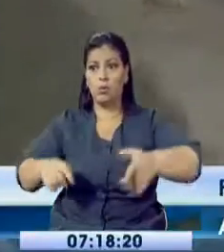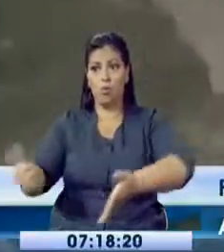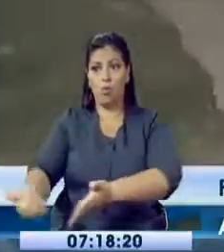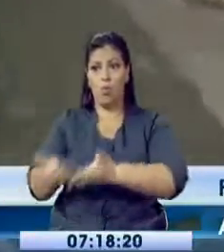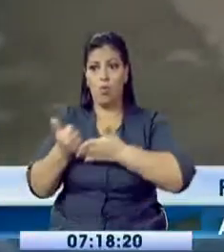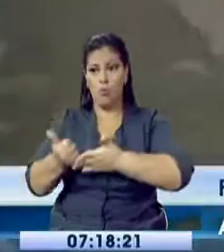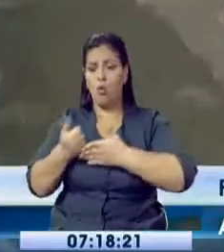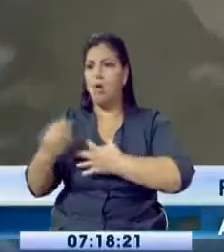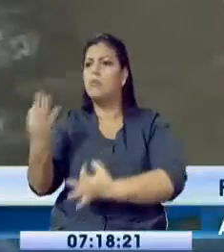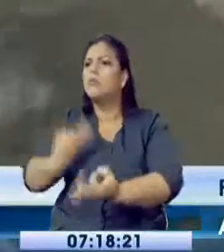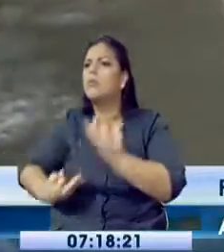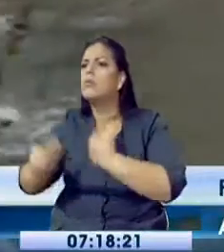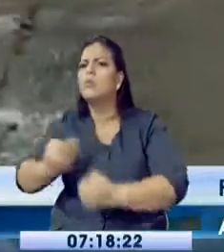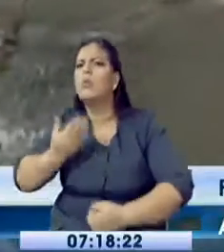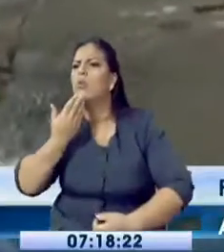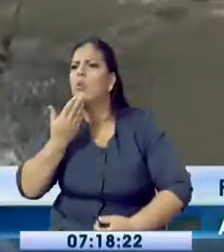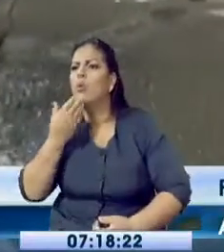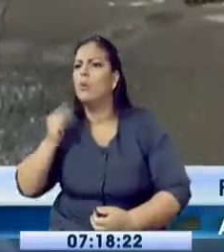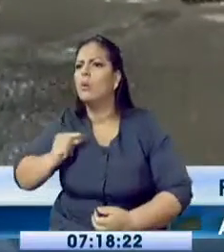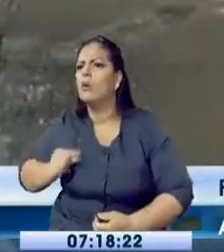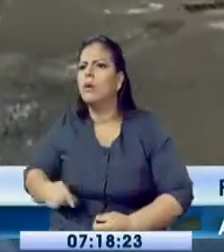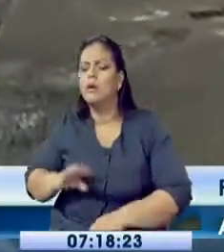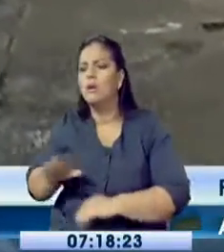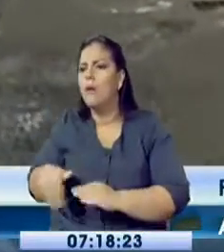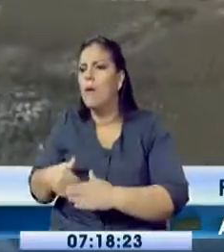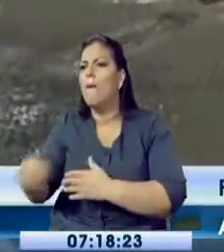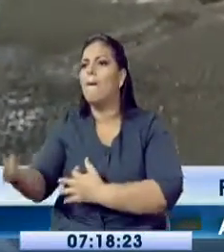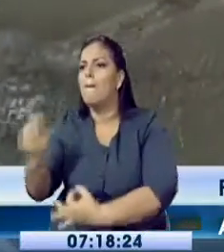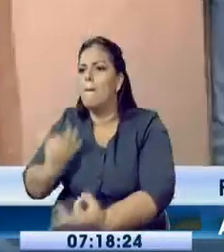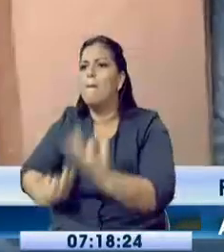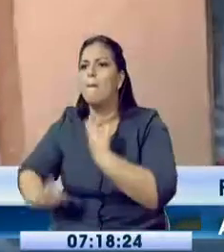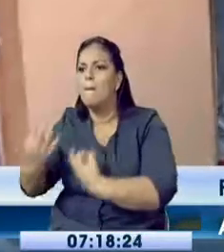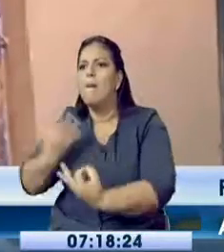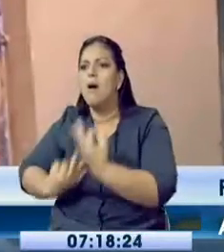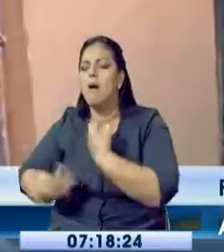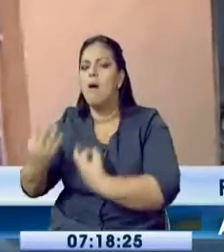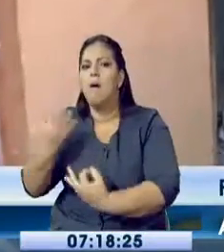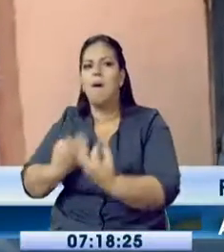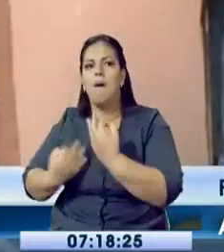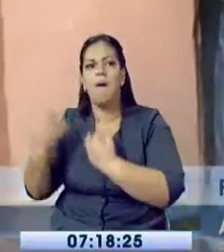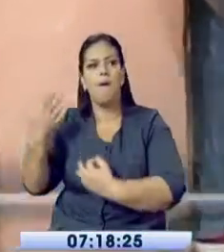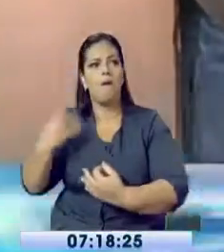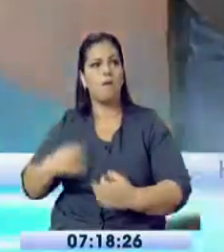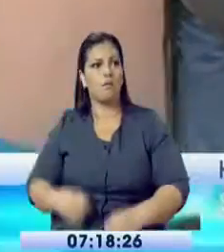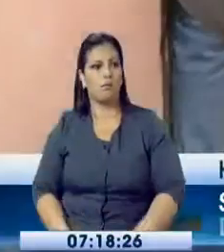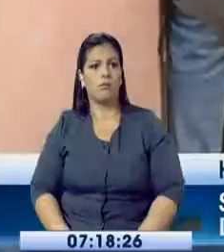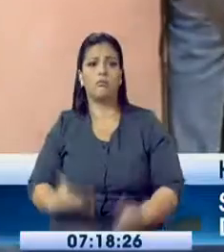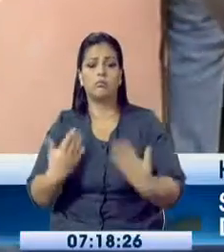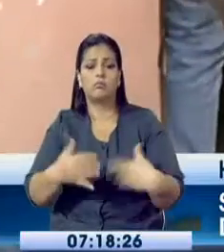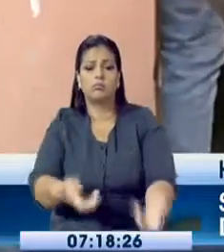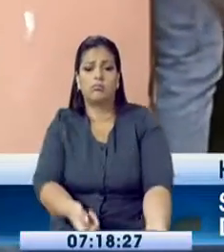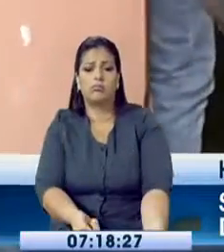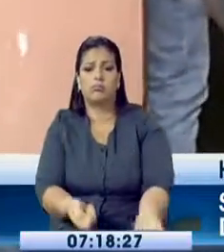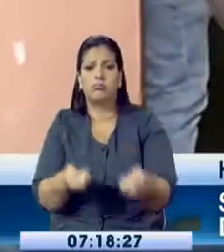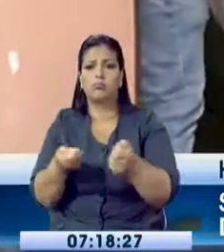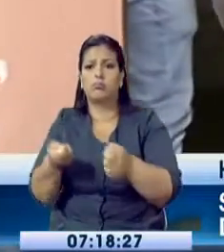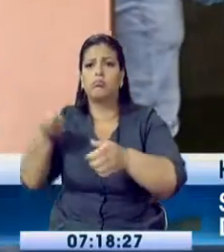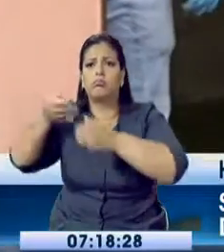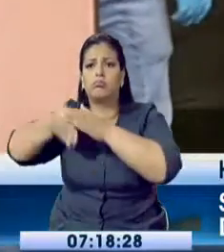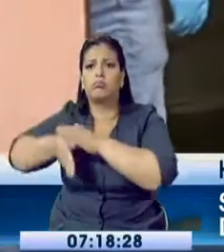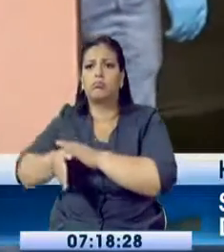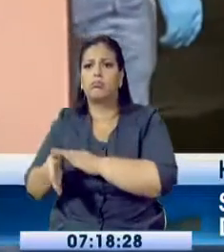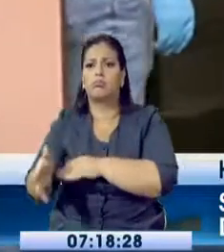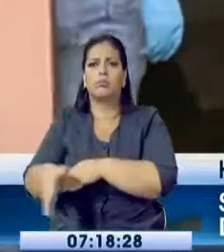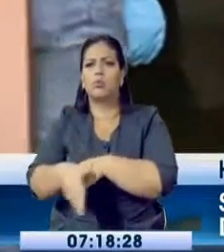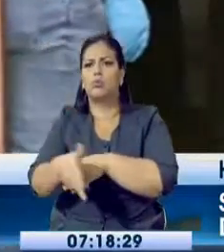clara la escena en torno a esta muerte violenta. El cadáver fue trasladado hasta la morgue policial a la espera que las investigaciones